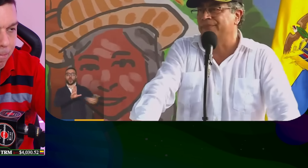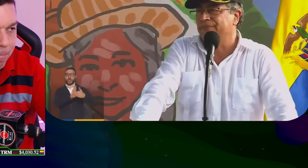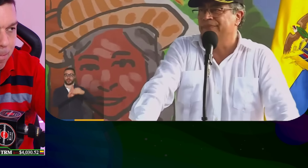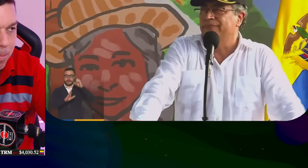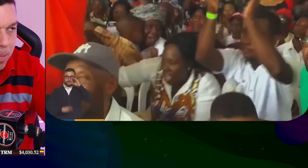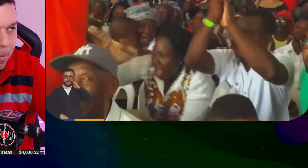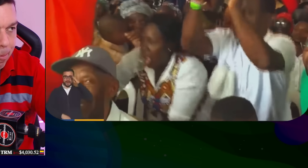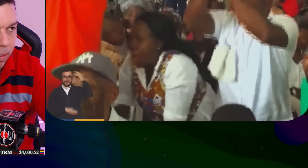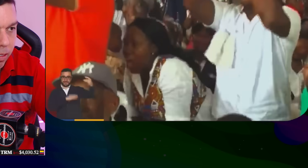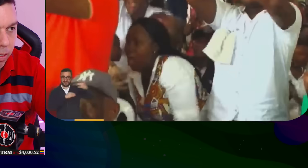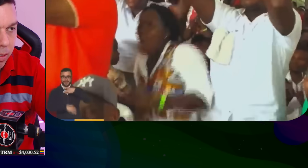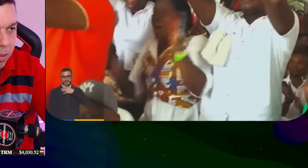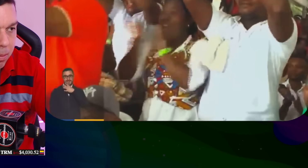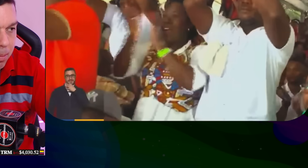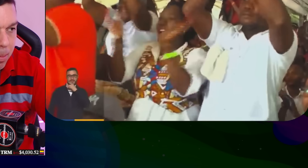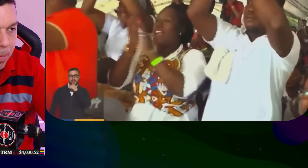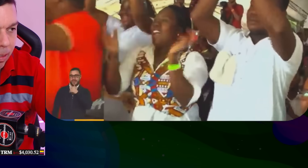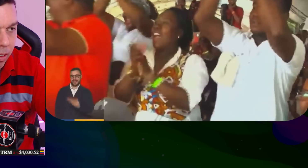Petro.